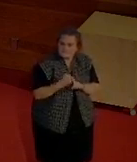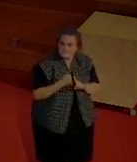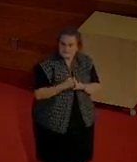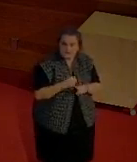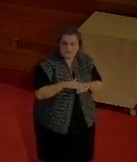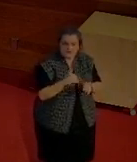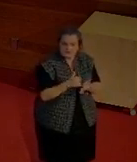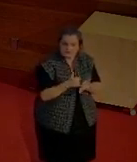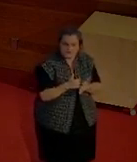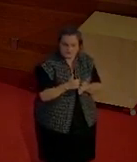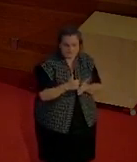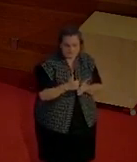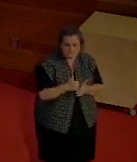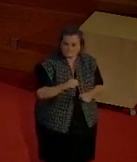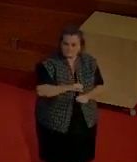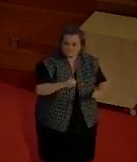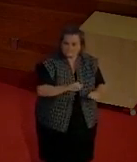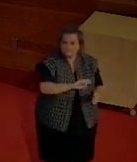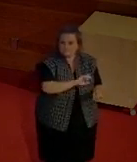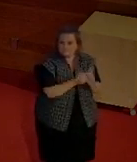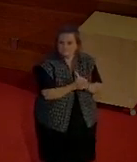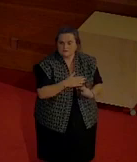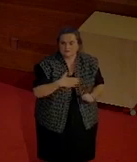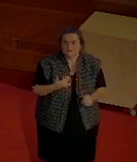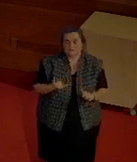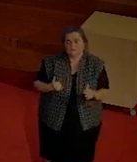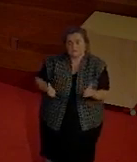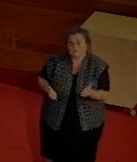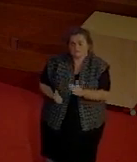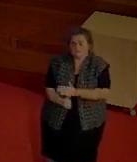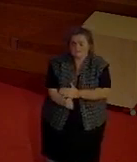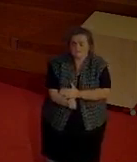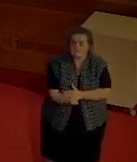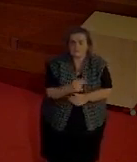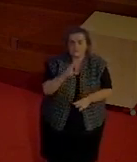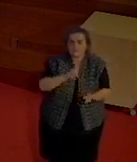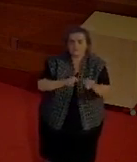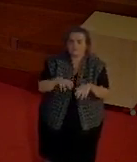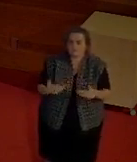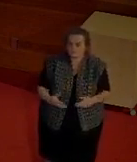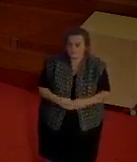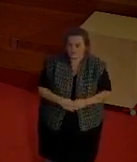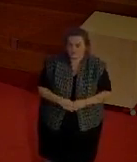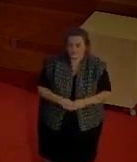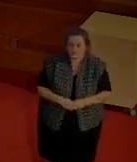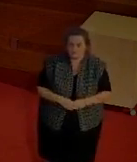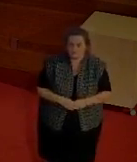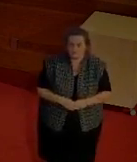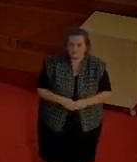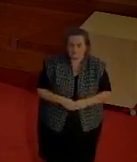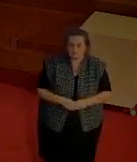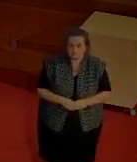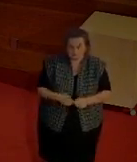debilidad y la franja y la ruta lo que busca es por lo tanto llegar